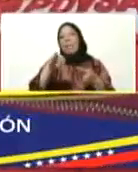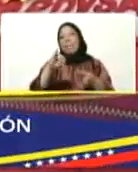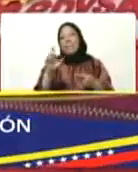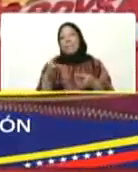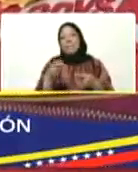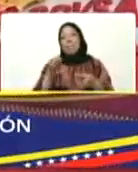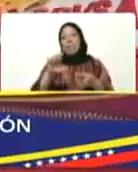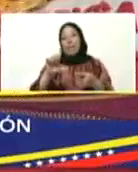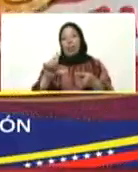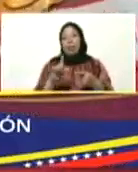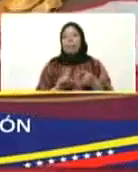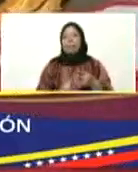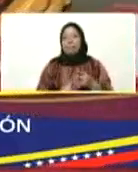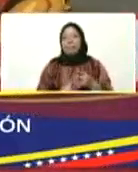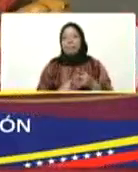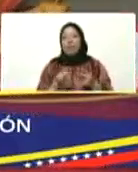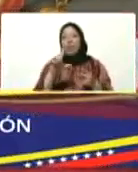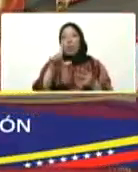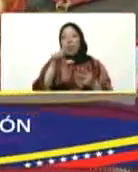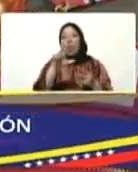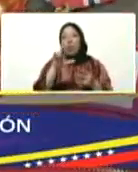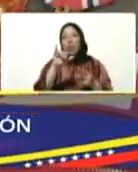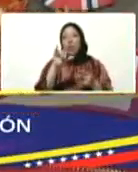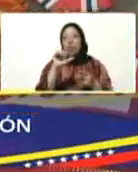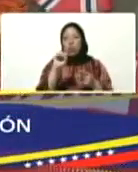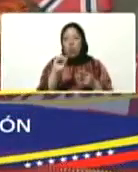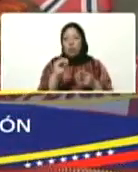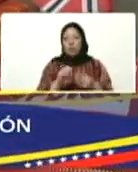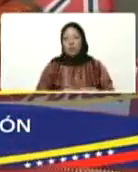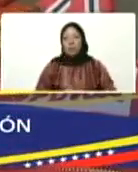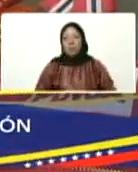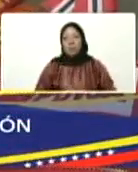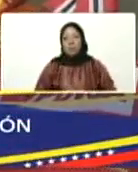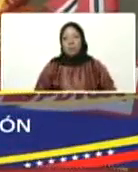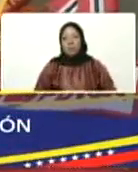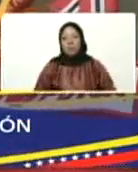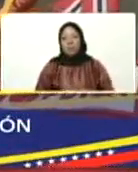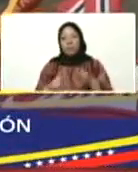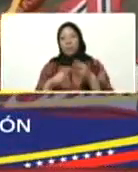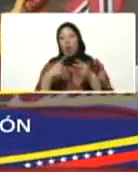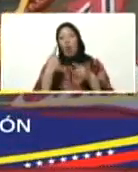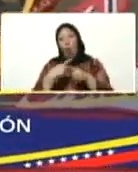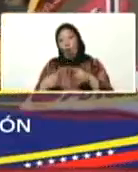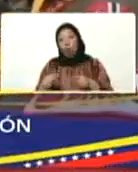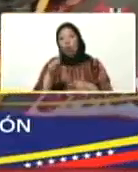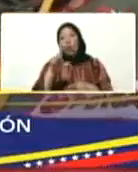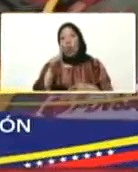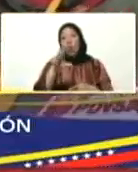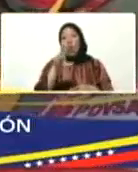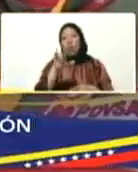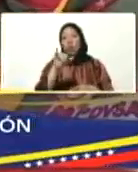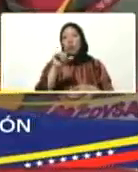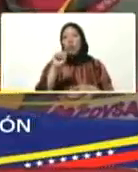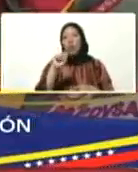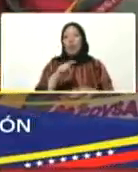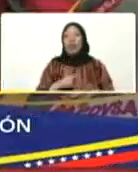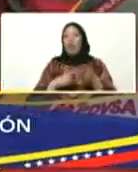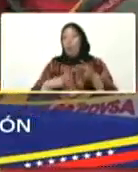Enrique, Luis Edardo, Luis Alejandro, José Alberto, Alejandro